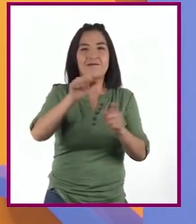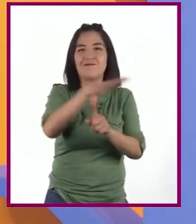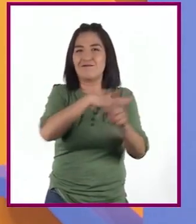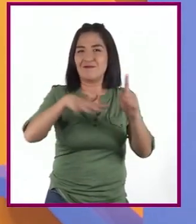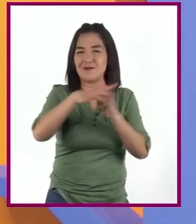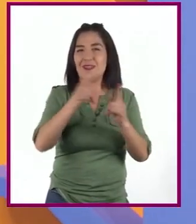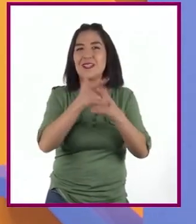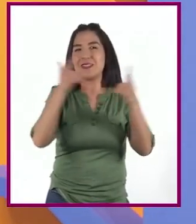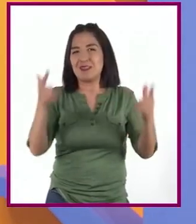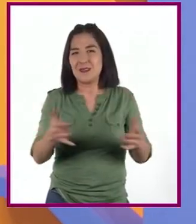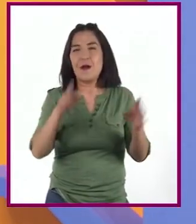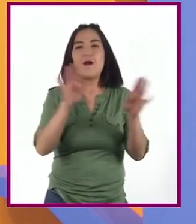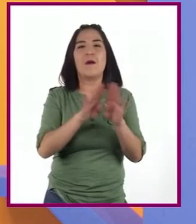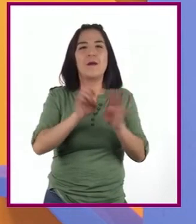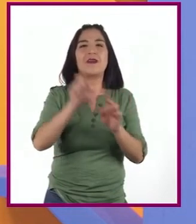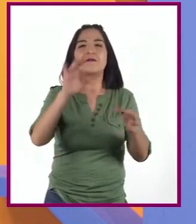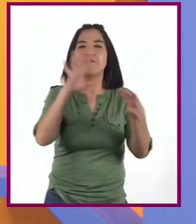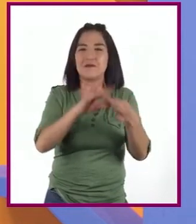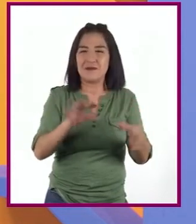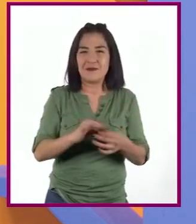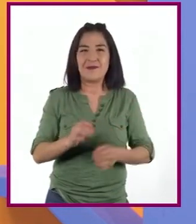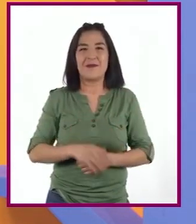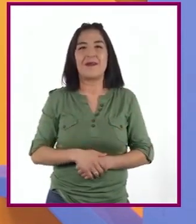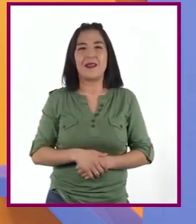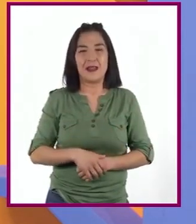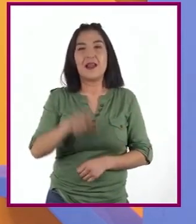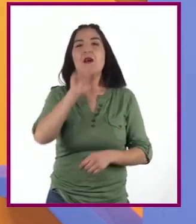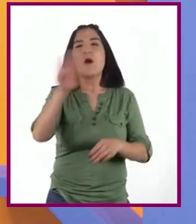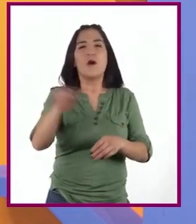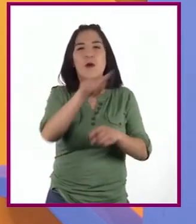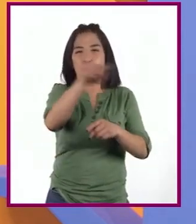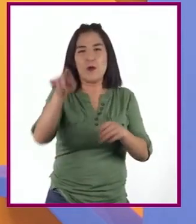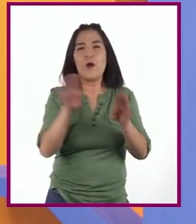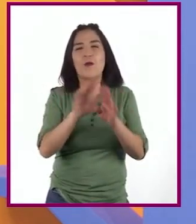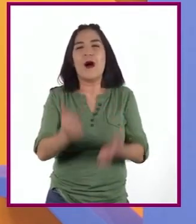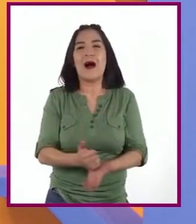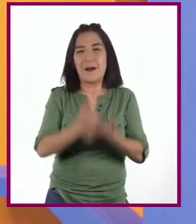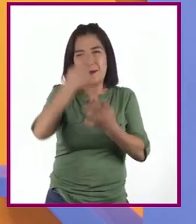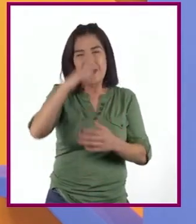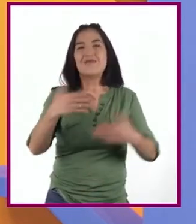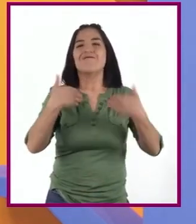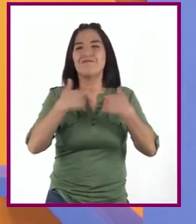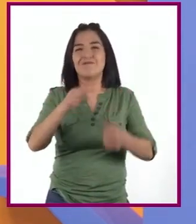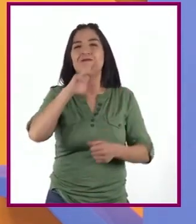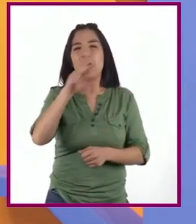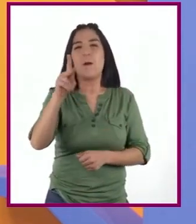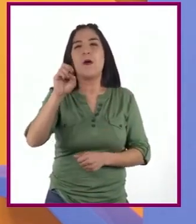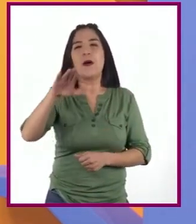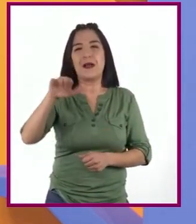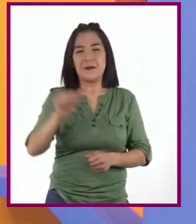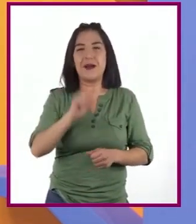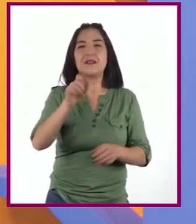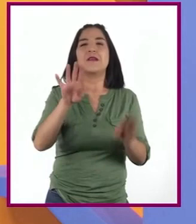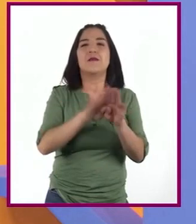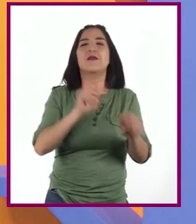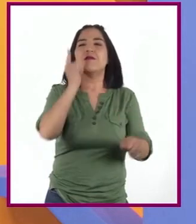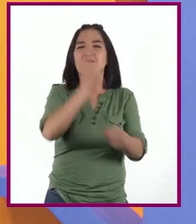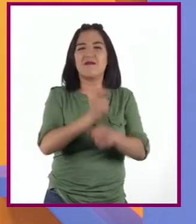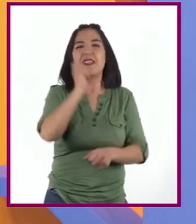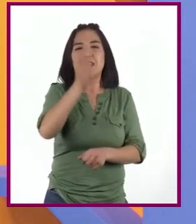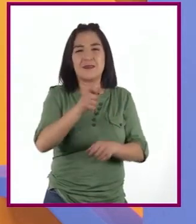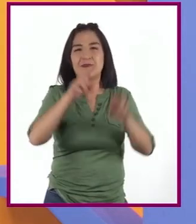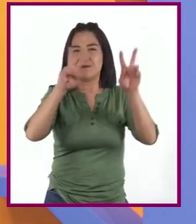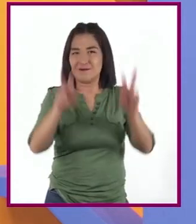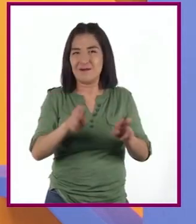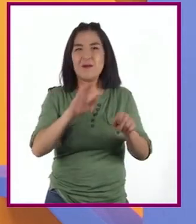en el que se escribió, por el otro, les ayudará a comprender mejor el poema, así como identificar el